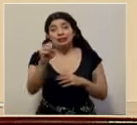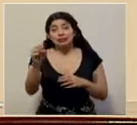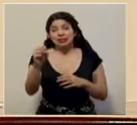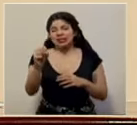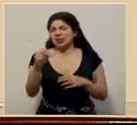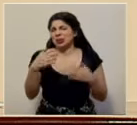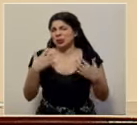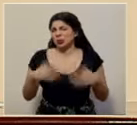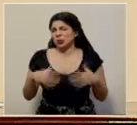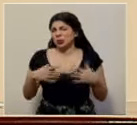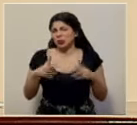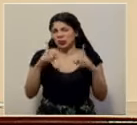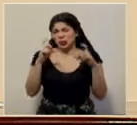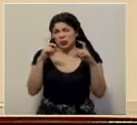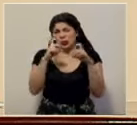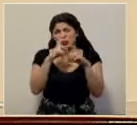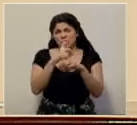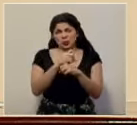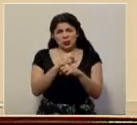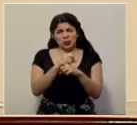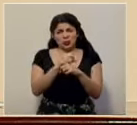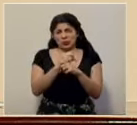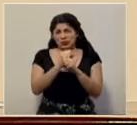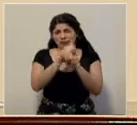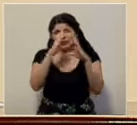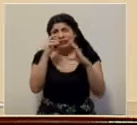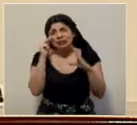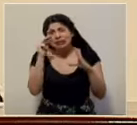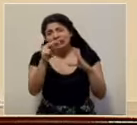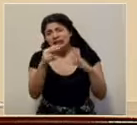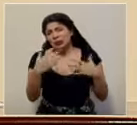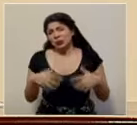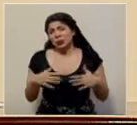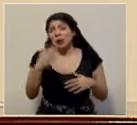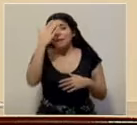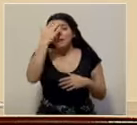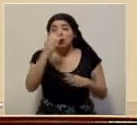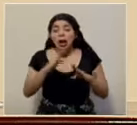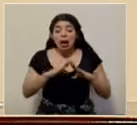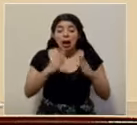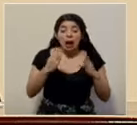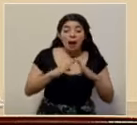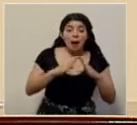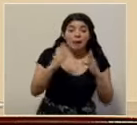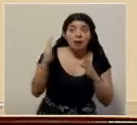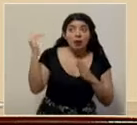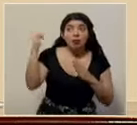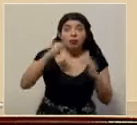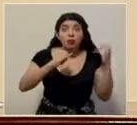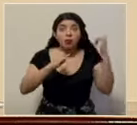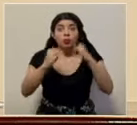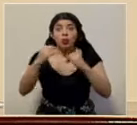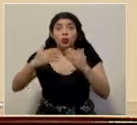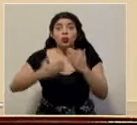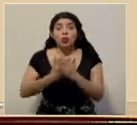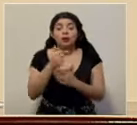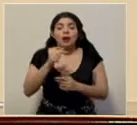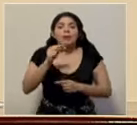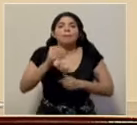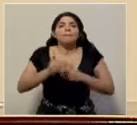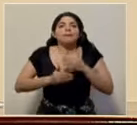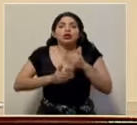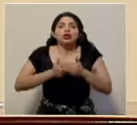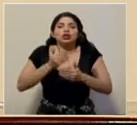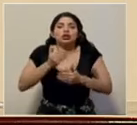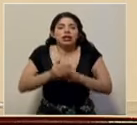es complicadísimo hacerlas, ¿verdad? Porque el proceso de apertura de nuevas rutas internacionales es un proceso